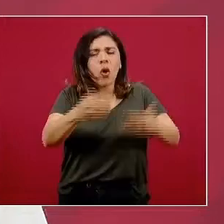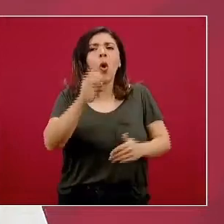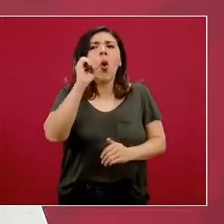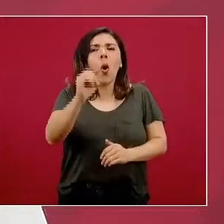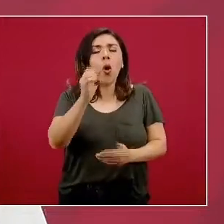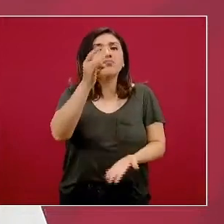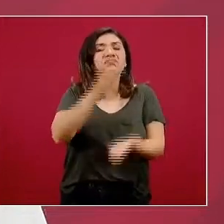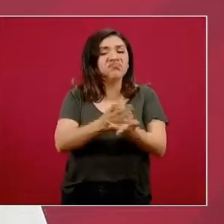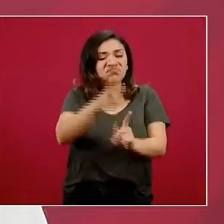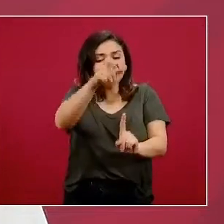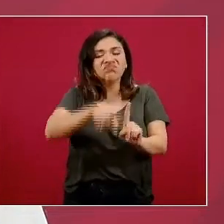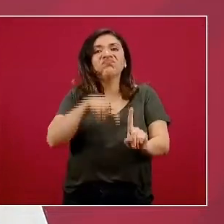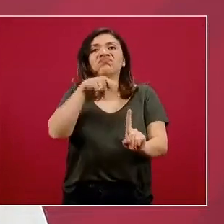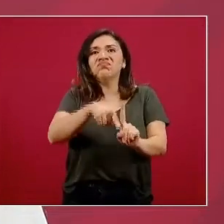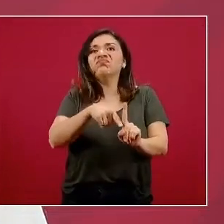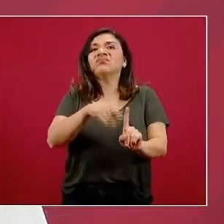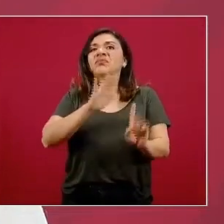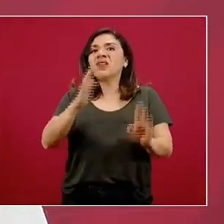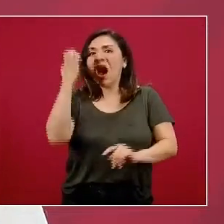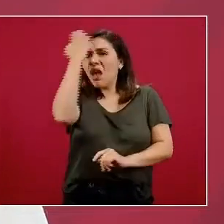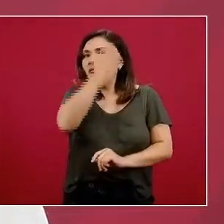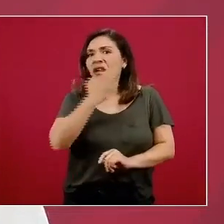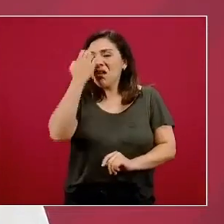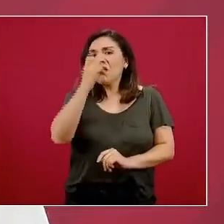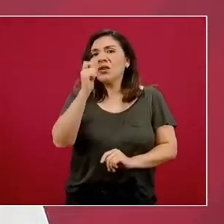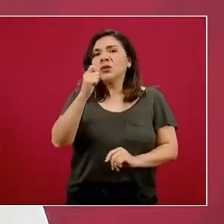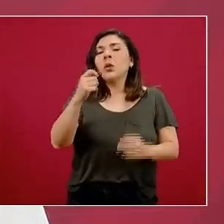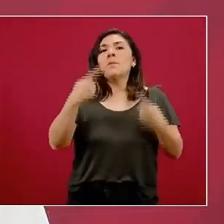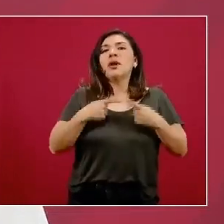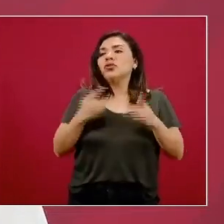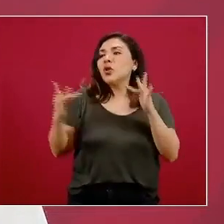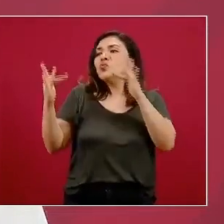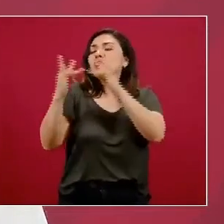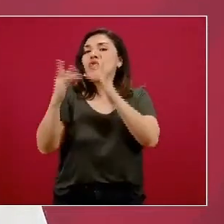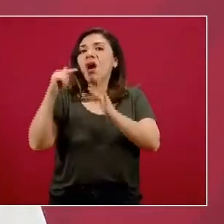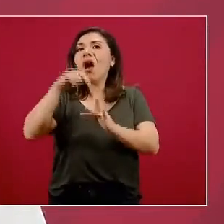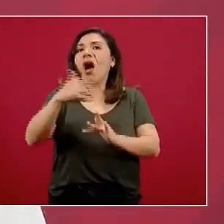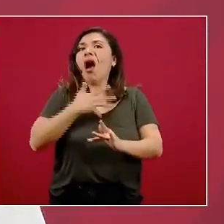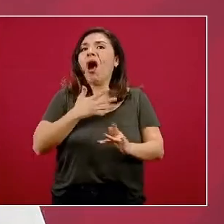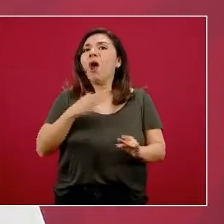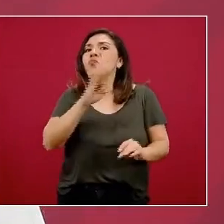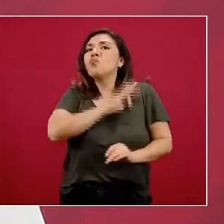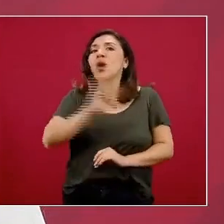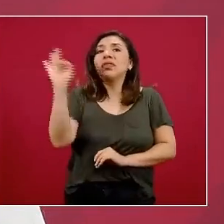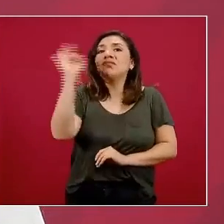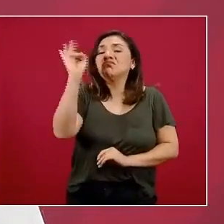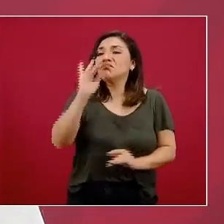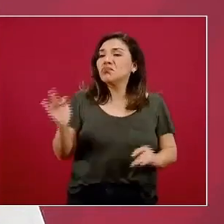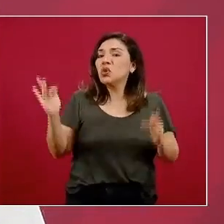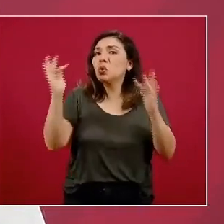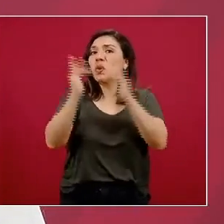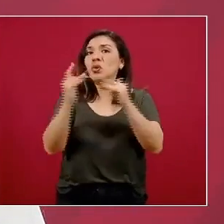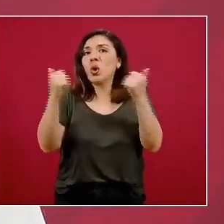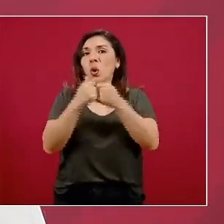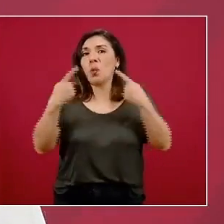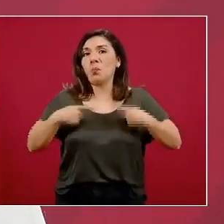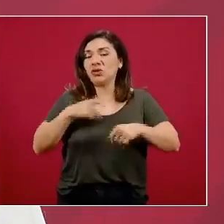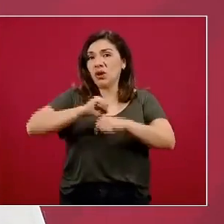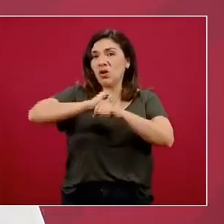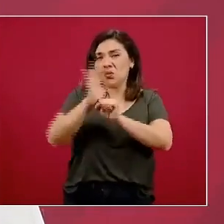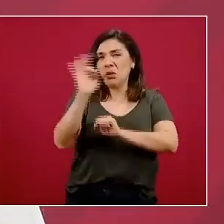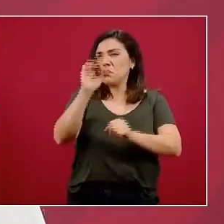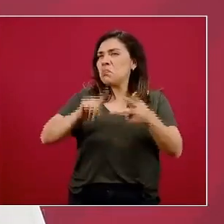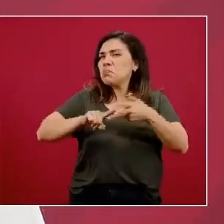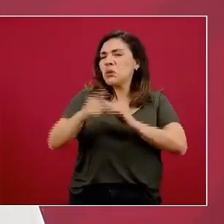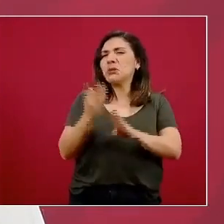bien son identificadas porque se hacen los estudios de casos y contactos que se establecieron desde el inicio de la epidemia,